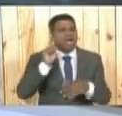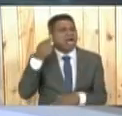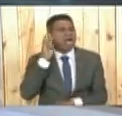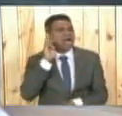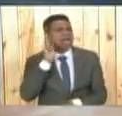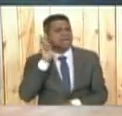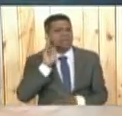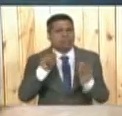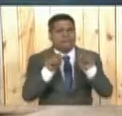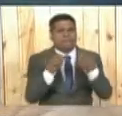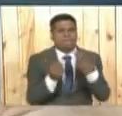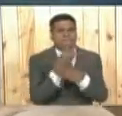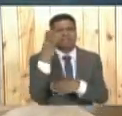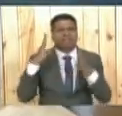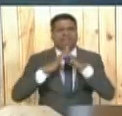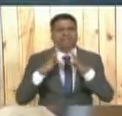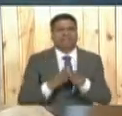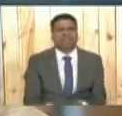Andrea.